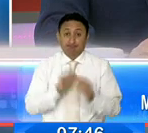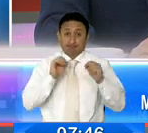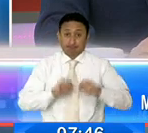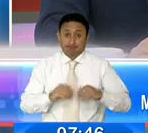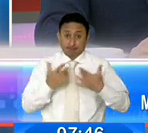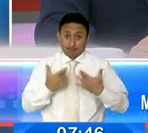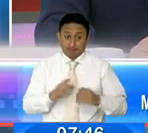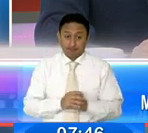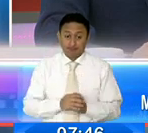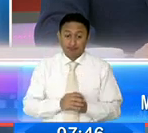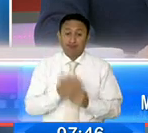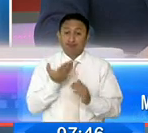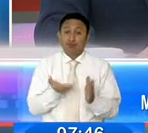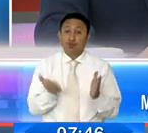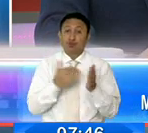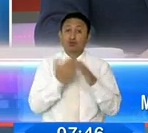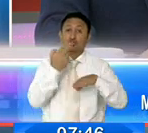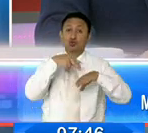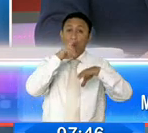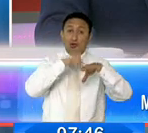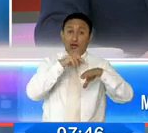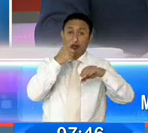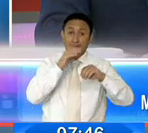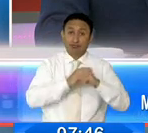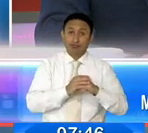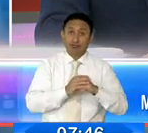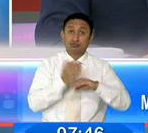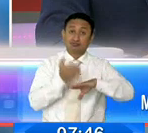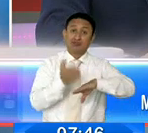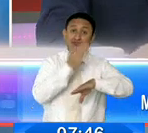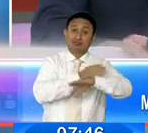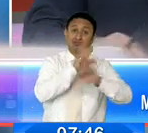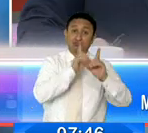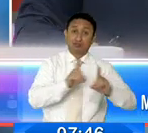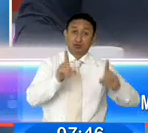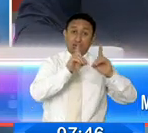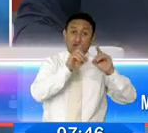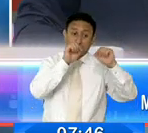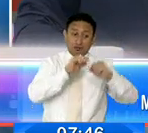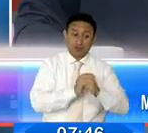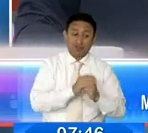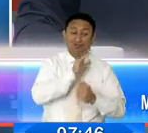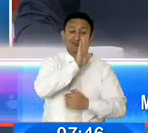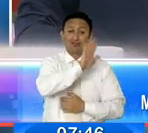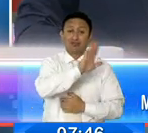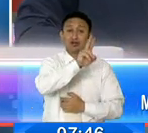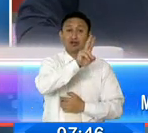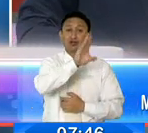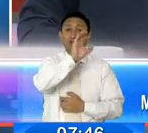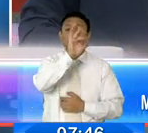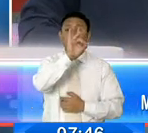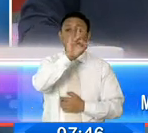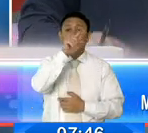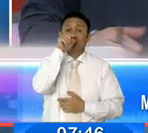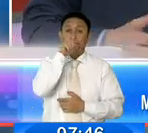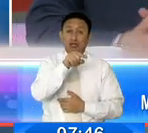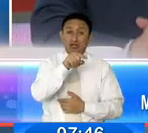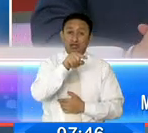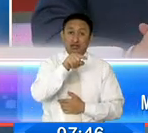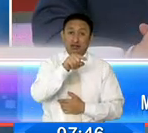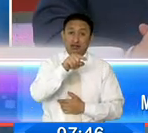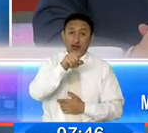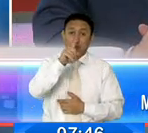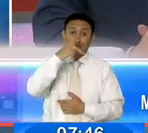ya a la normalidad. El último dato que yo tengo, ya estamos en 528 mil barriles por